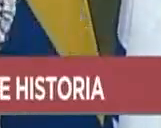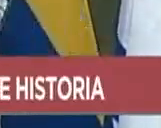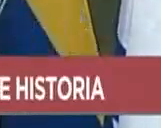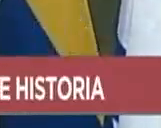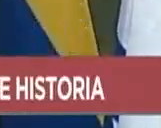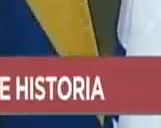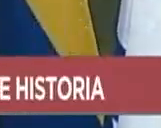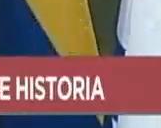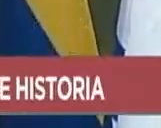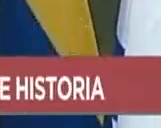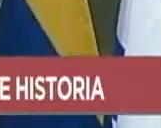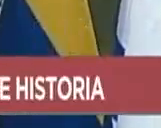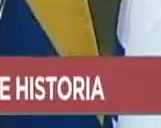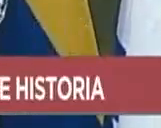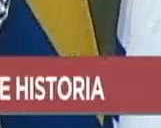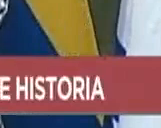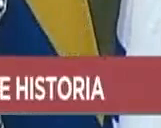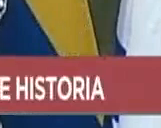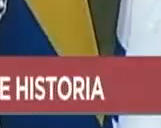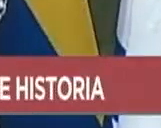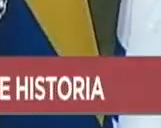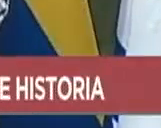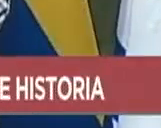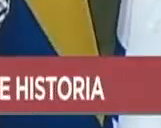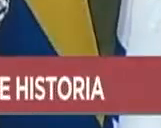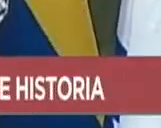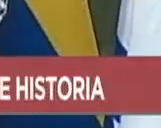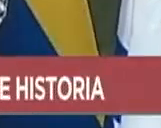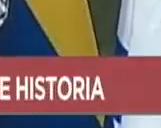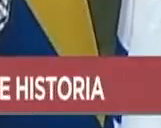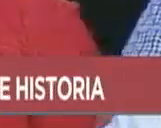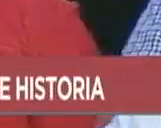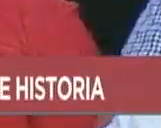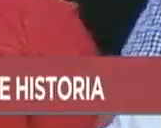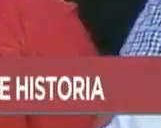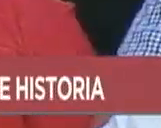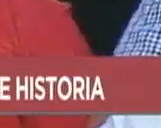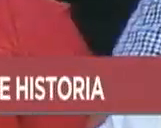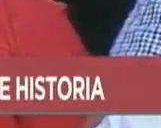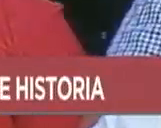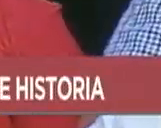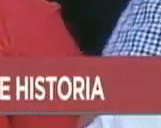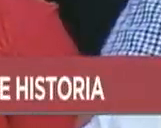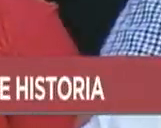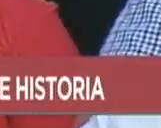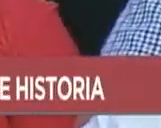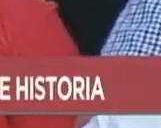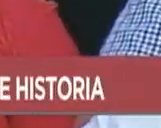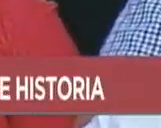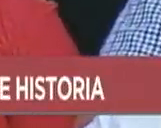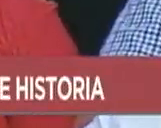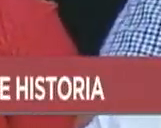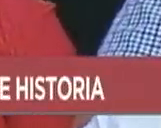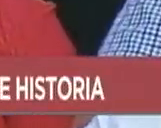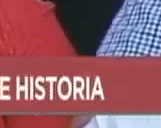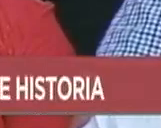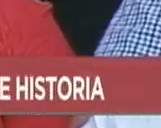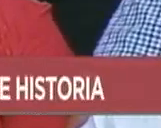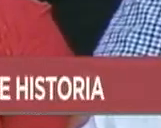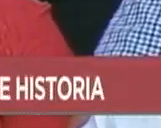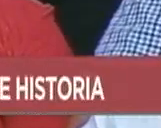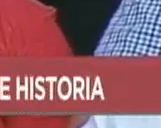entero está en este momento en un proceso convulso que tiene que ver mucho con nuestra historia como humanidad es el